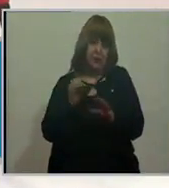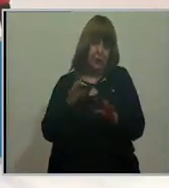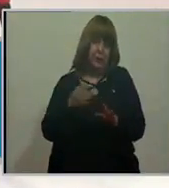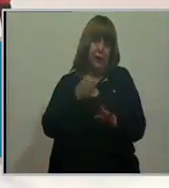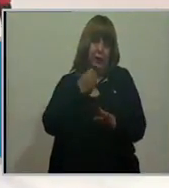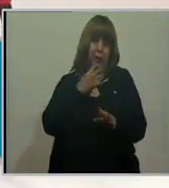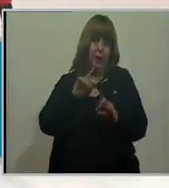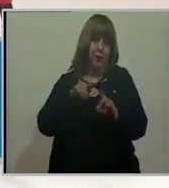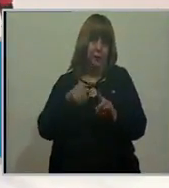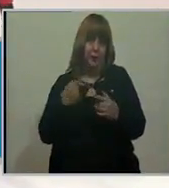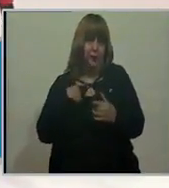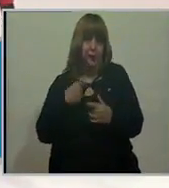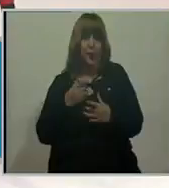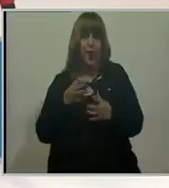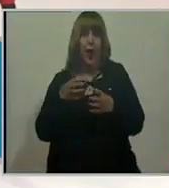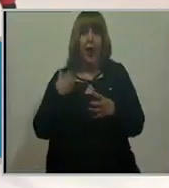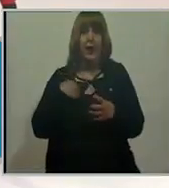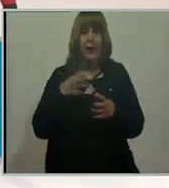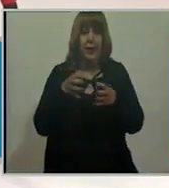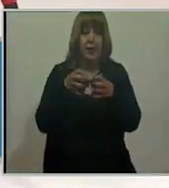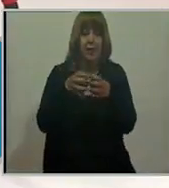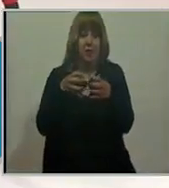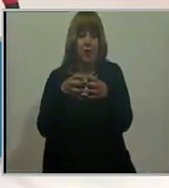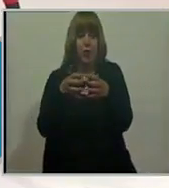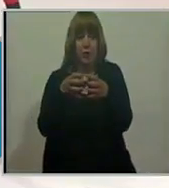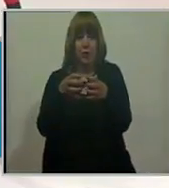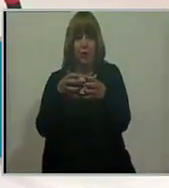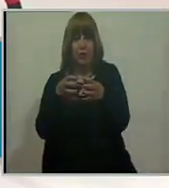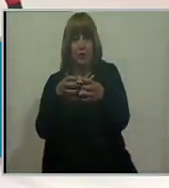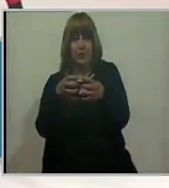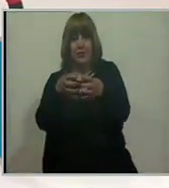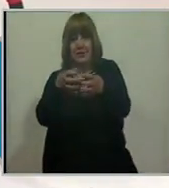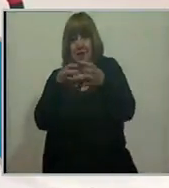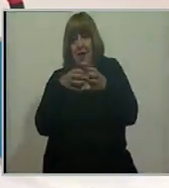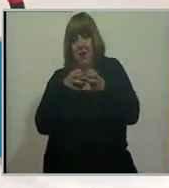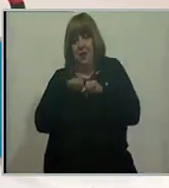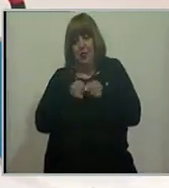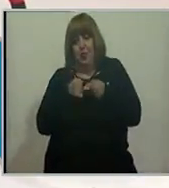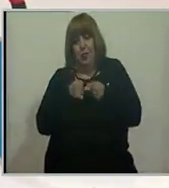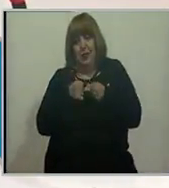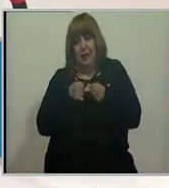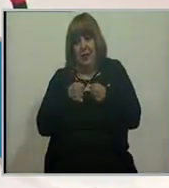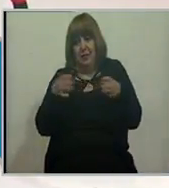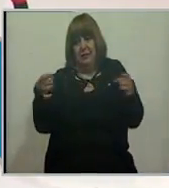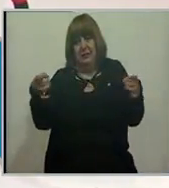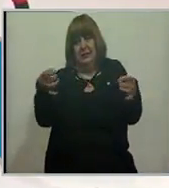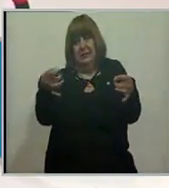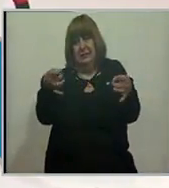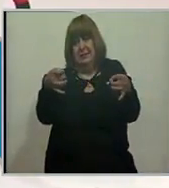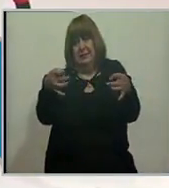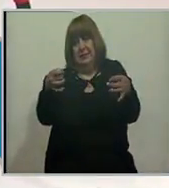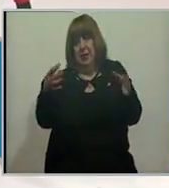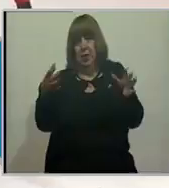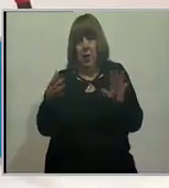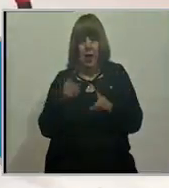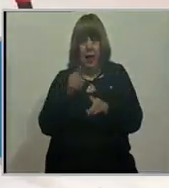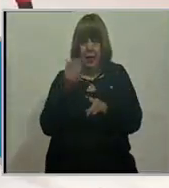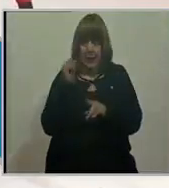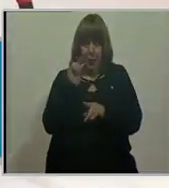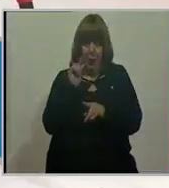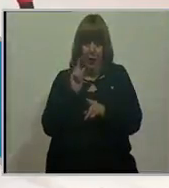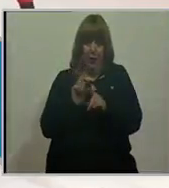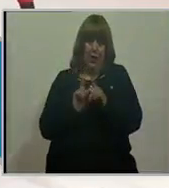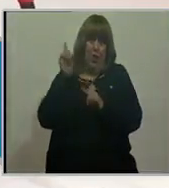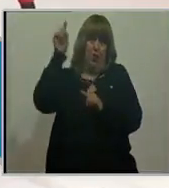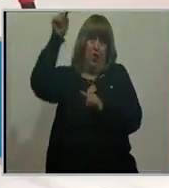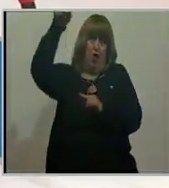entendido en el tema. Pero también es cierto que es una situación que está en conflicto. Hace no mucho tiempo hablábamos de los bombardeos. Es una